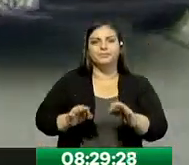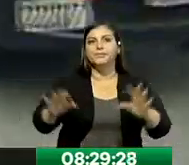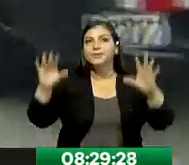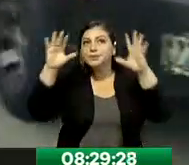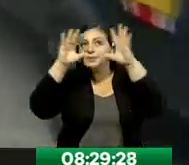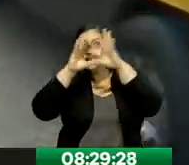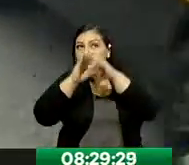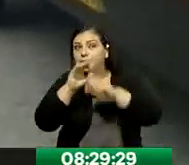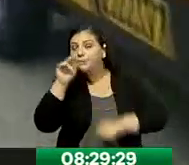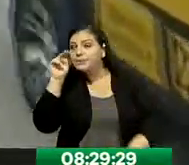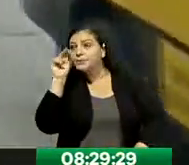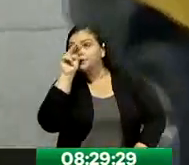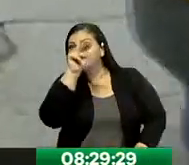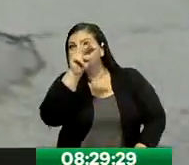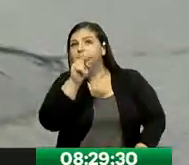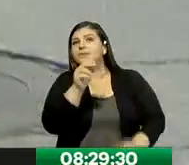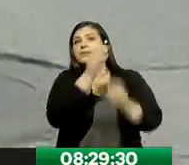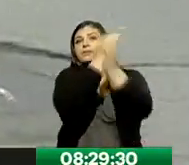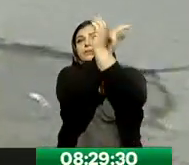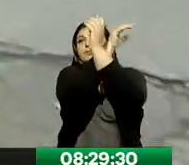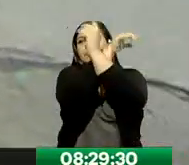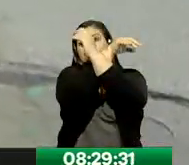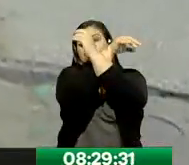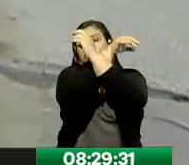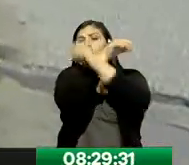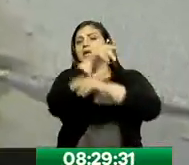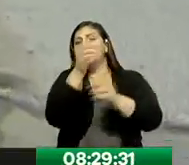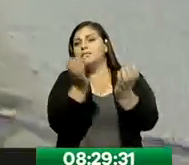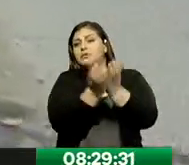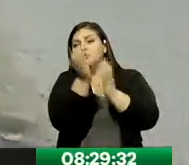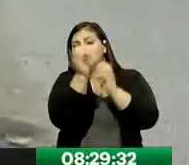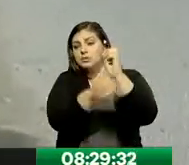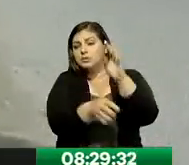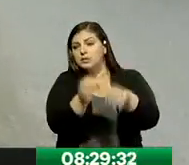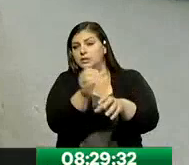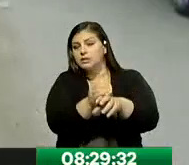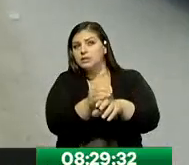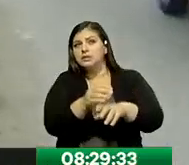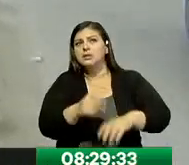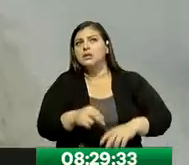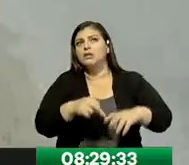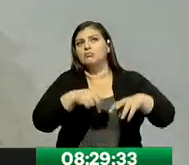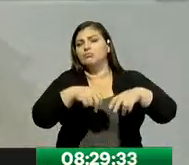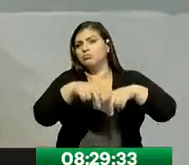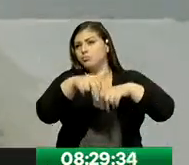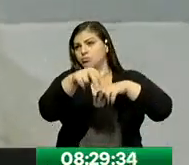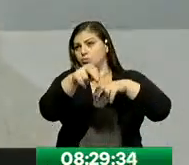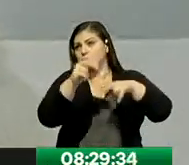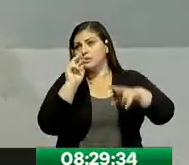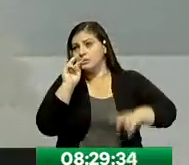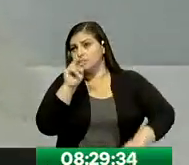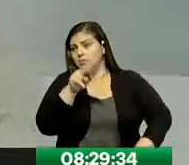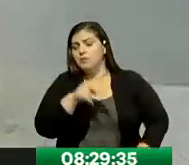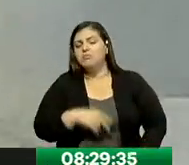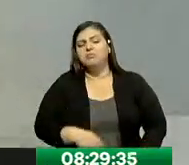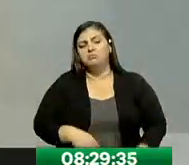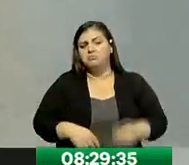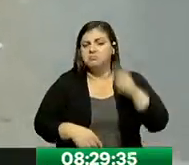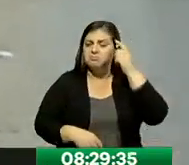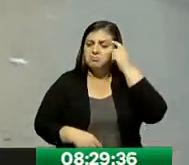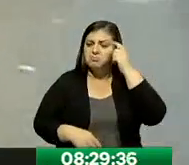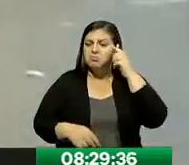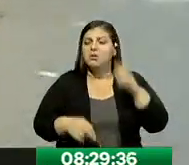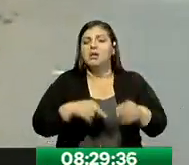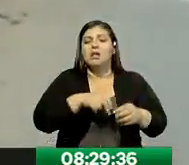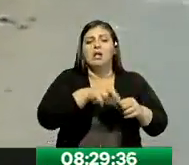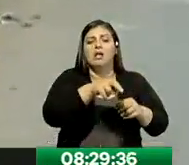por unos arbustos y hay basura, la gente tiene que abrirse a la calle para tratar de esquivar eso de ahí. Y hay gente que le